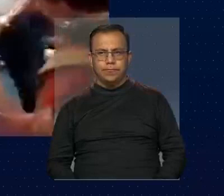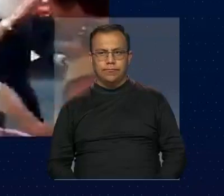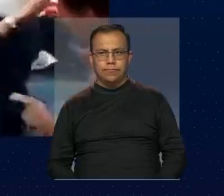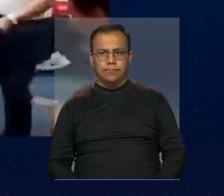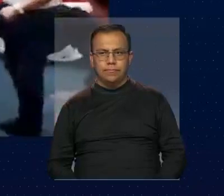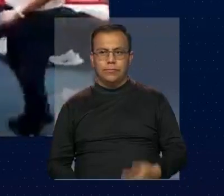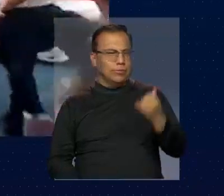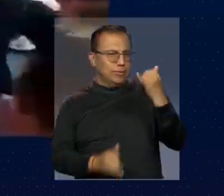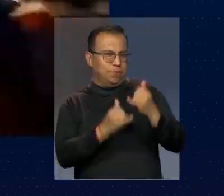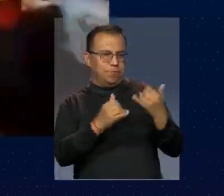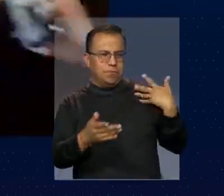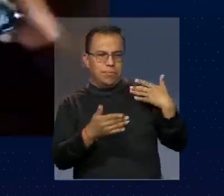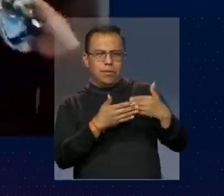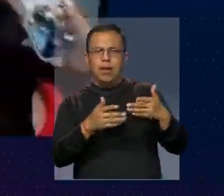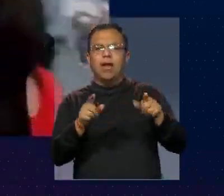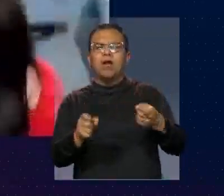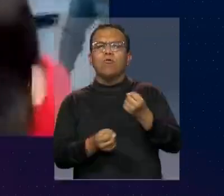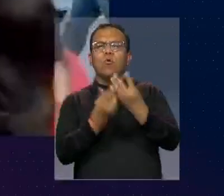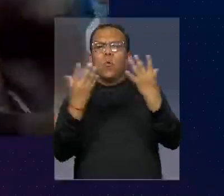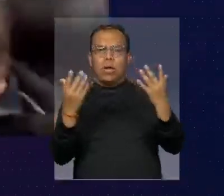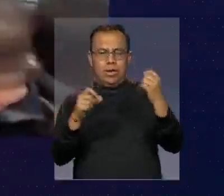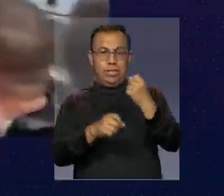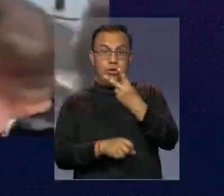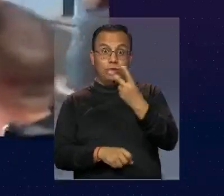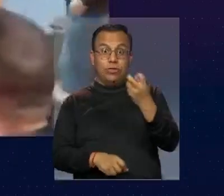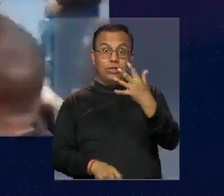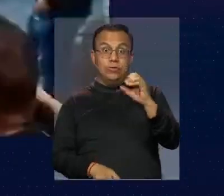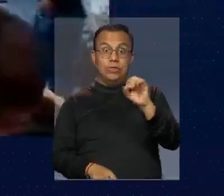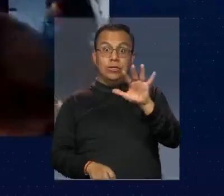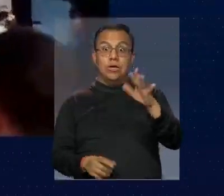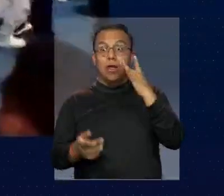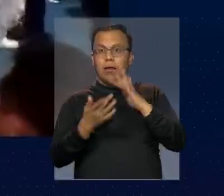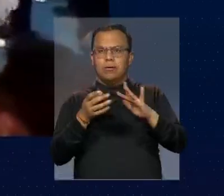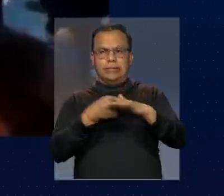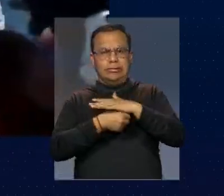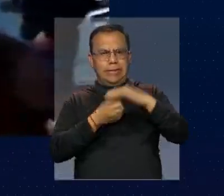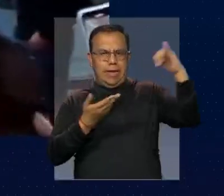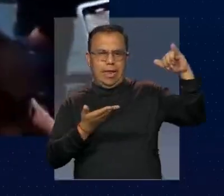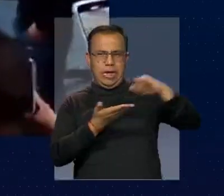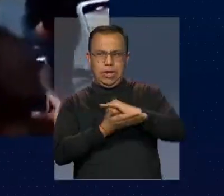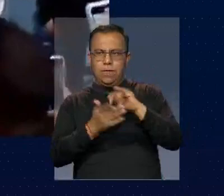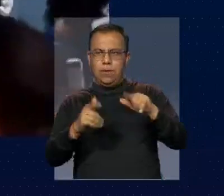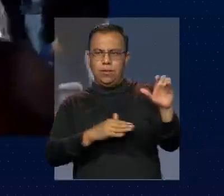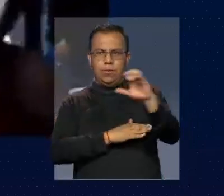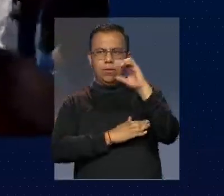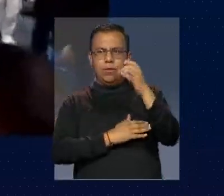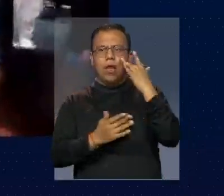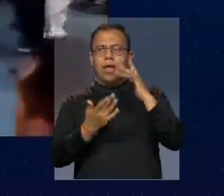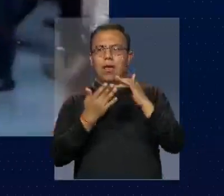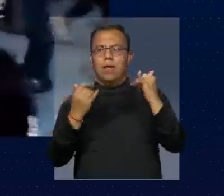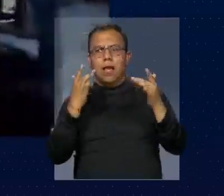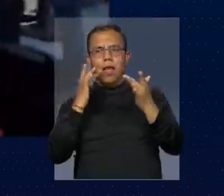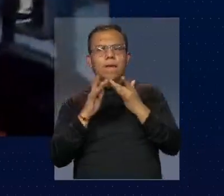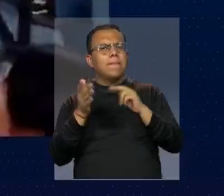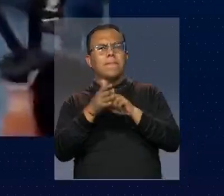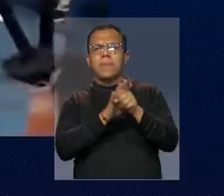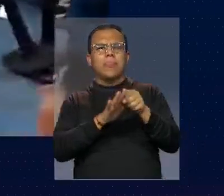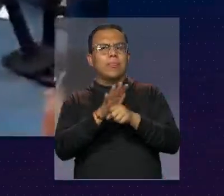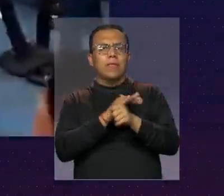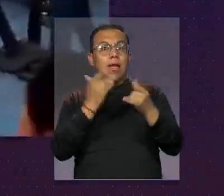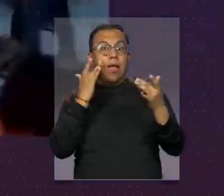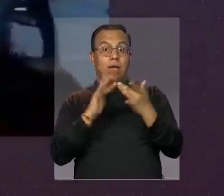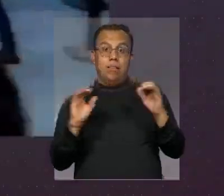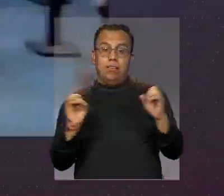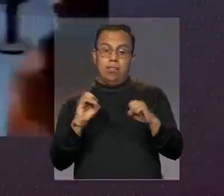En el último año se reportaron 205 casos de violencia en aeropuertos del país, de los cuales, según el sindicato, no hubo